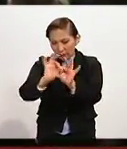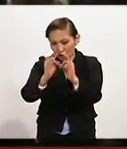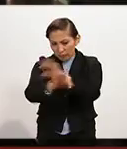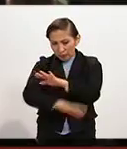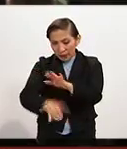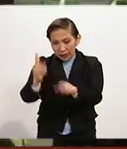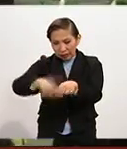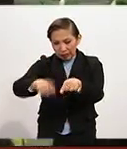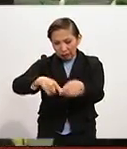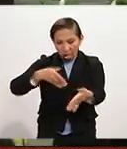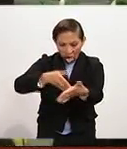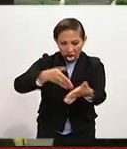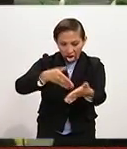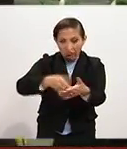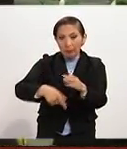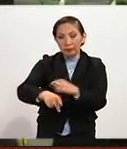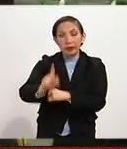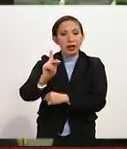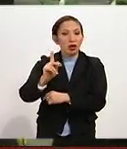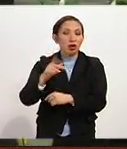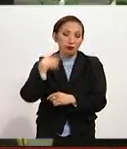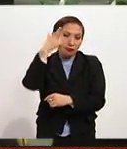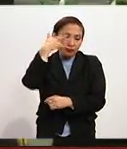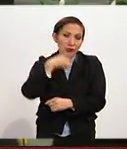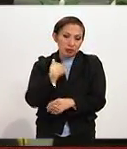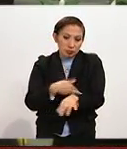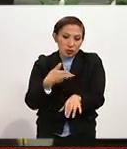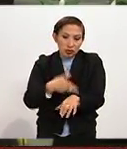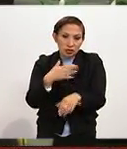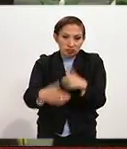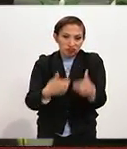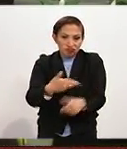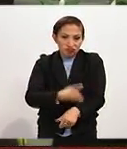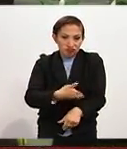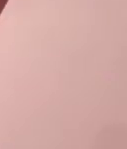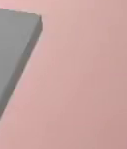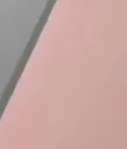y eliminar barreras, pero sobre todo facilitar los procesos.